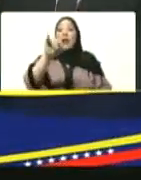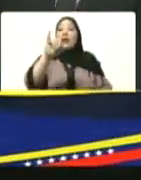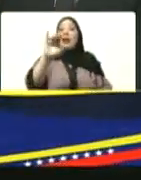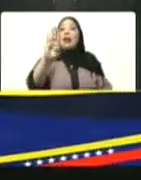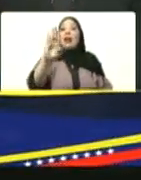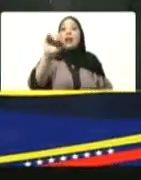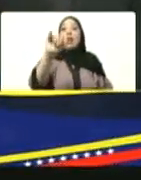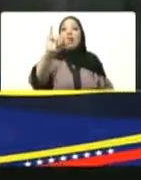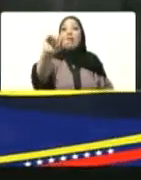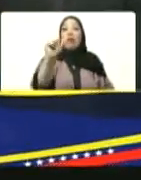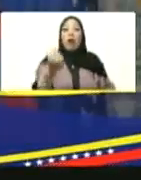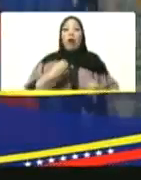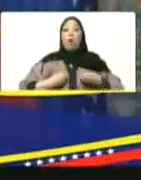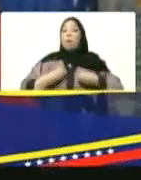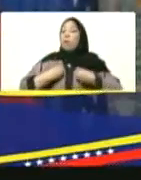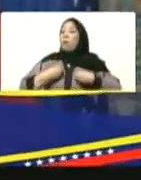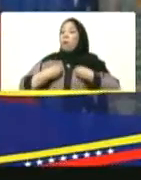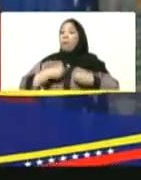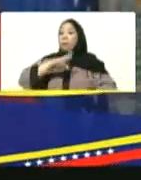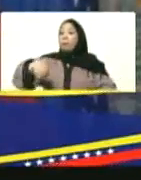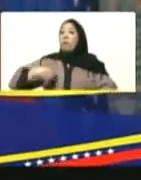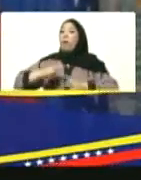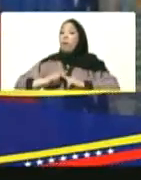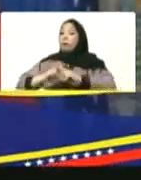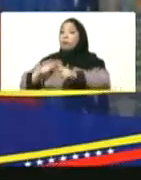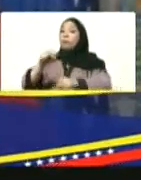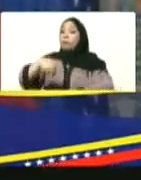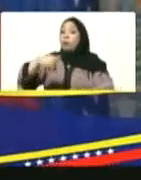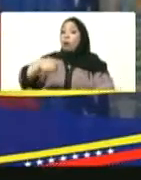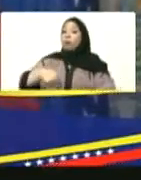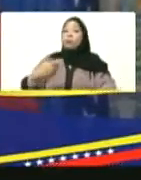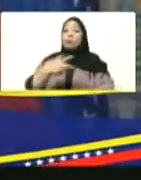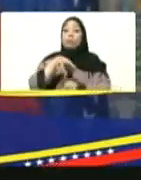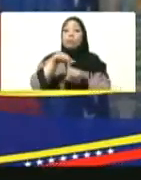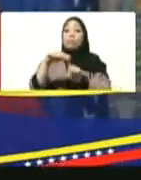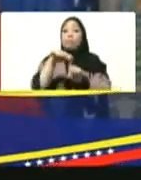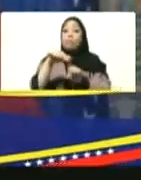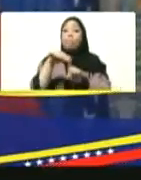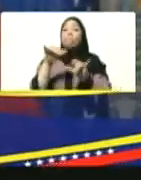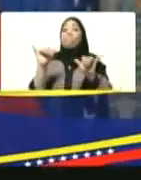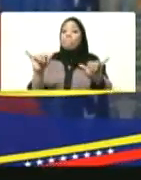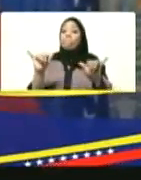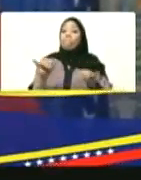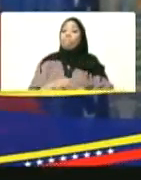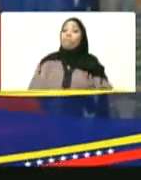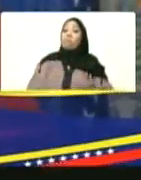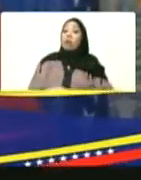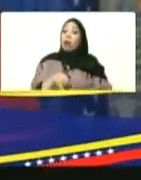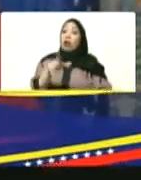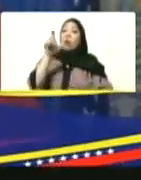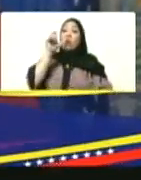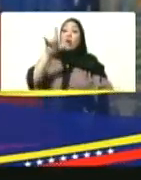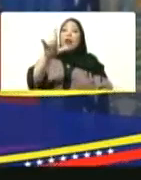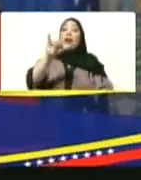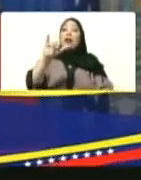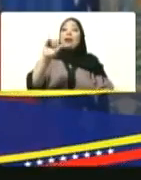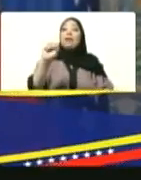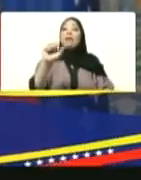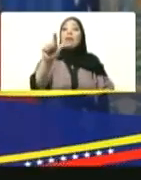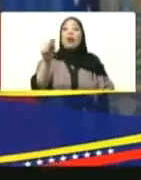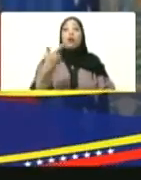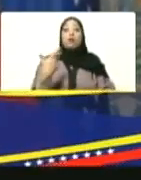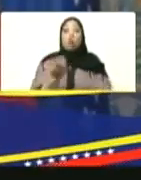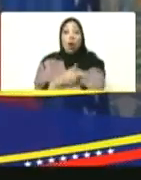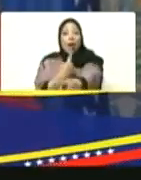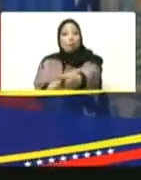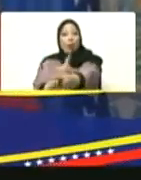avons également exprimé notre préoccupation vis-à-vis la situation en Libye. Consideramos a Libia un pueblo hermano. La